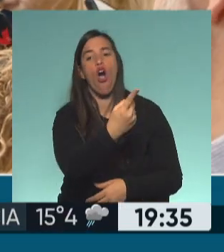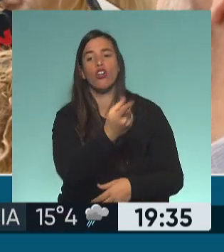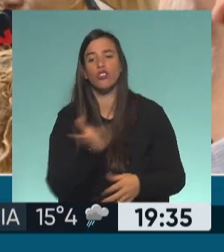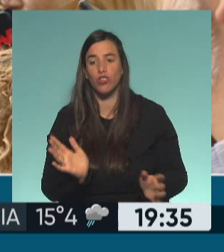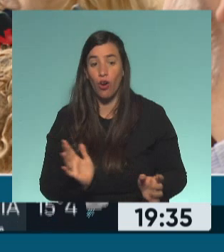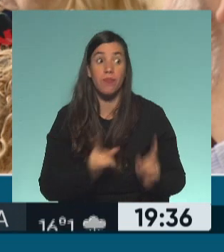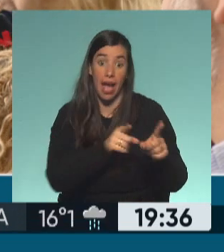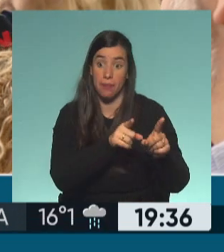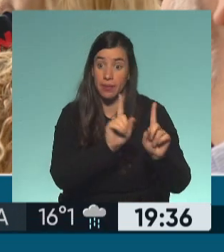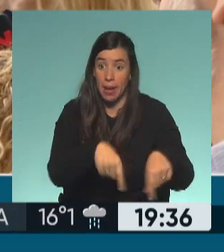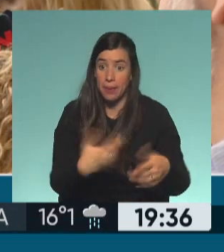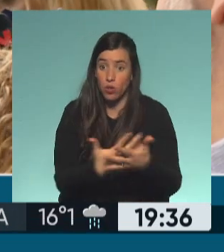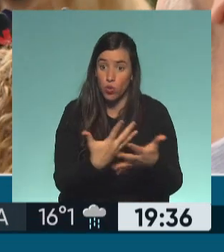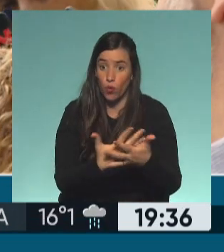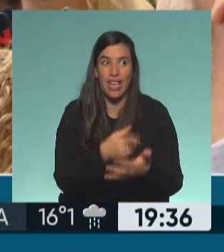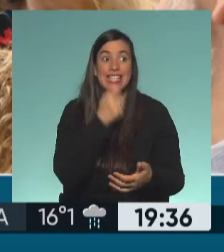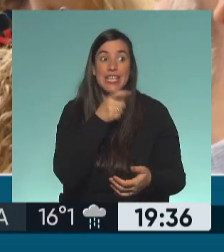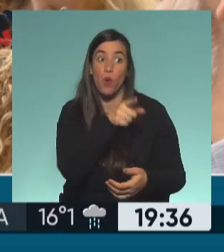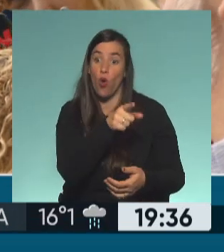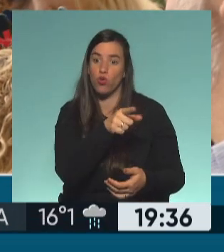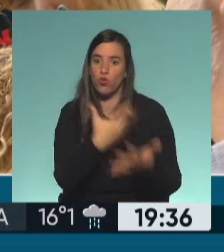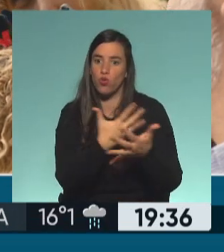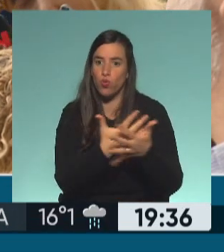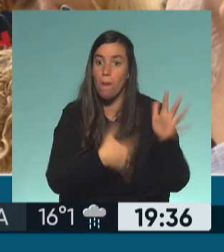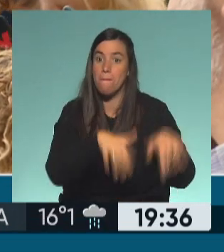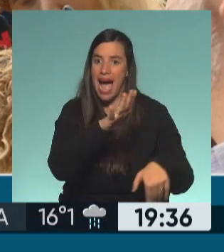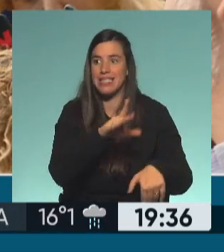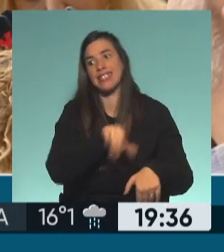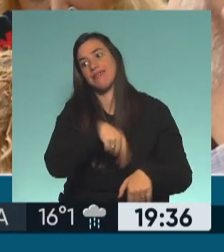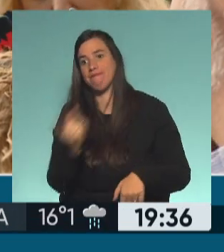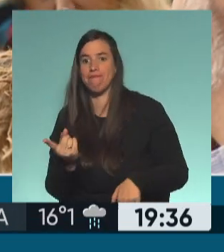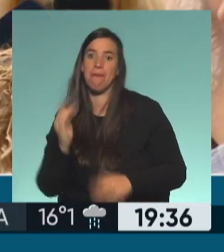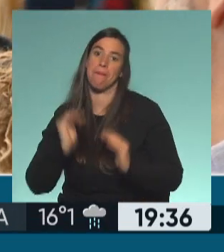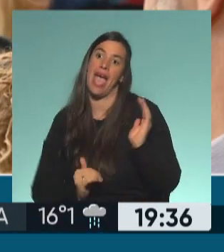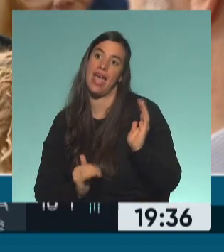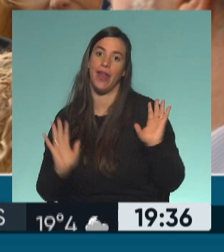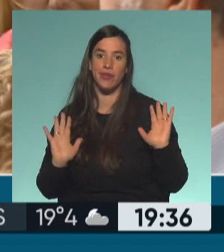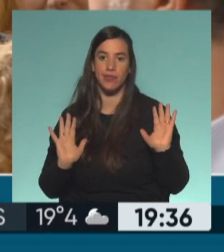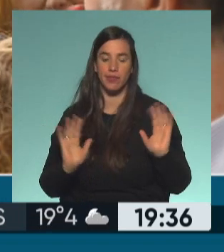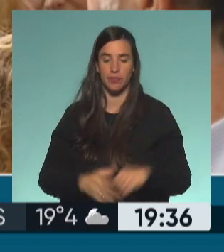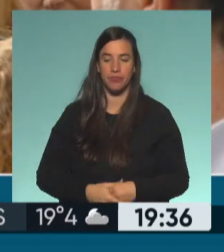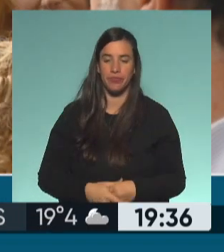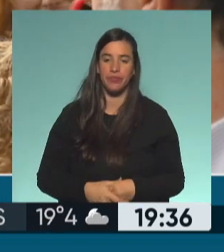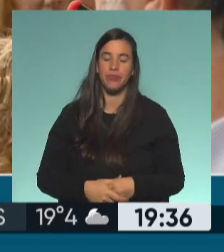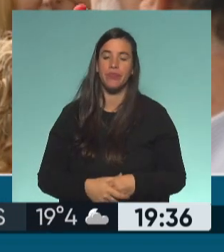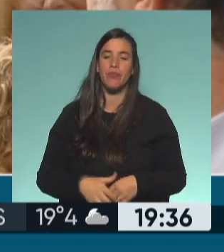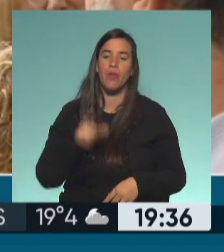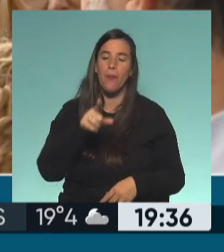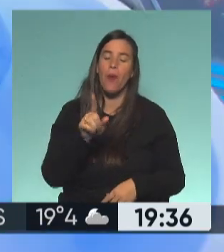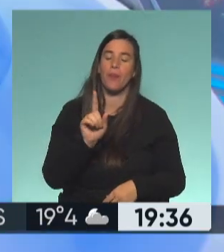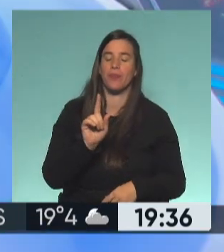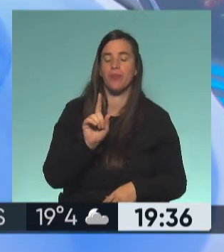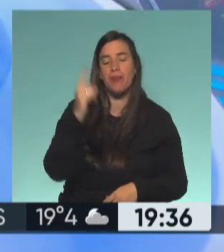sufriendo también, pero si él sufriera más, quizás vos sufrirías menos. Ahora, fíjate que el psicoanálisis habla de la caída del